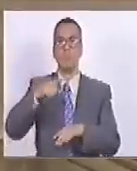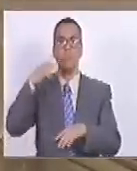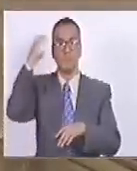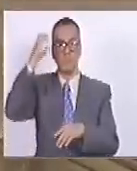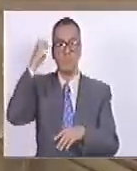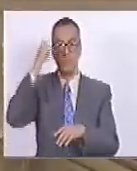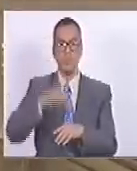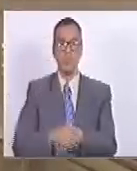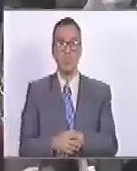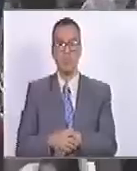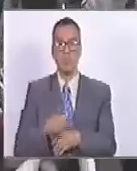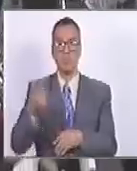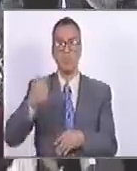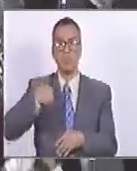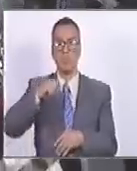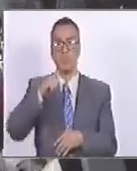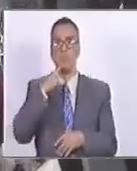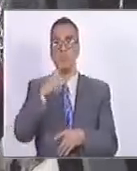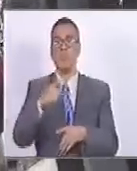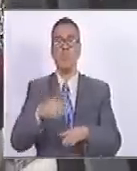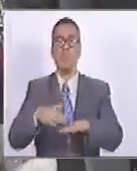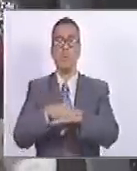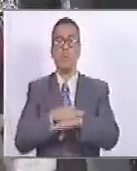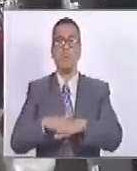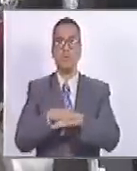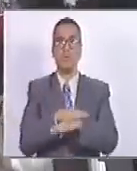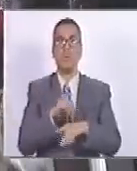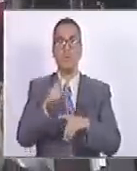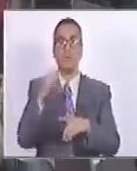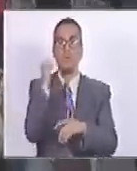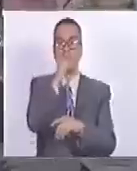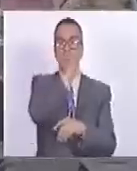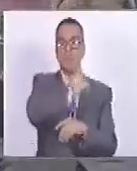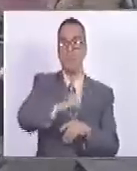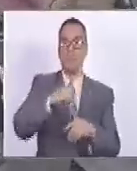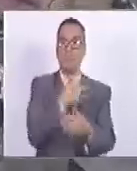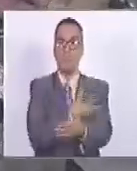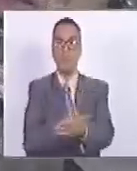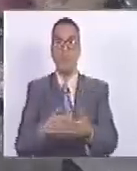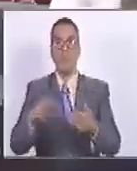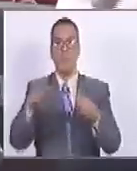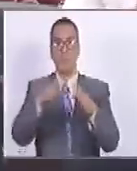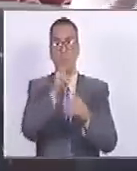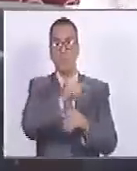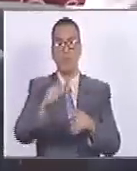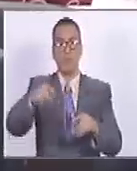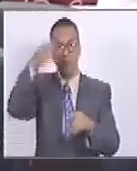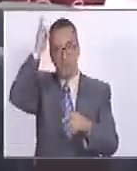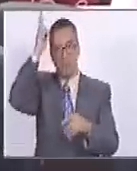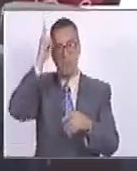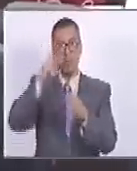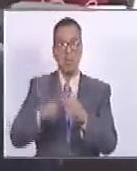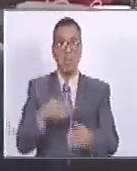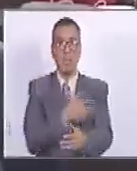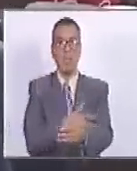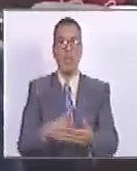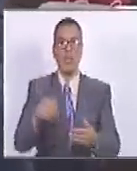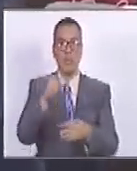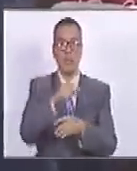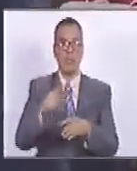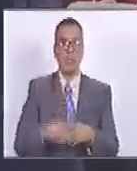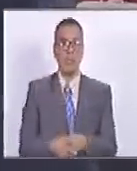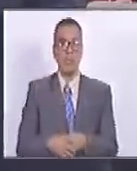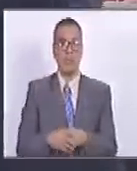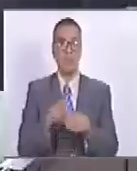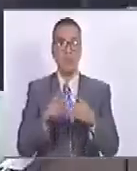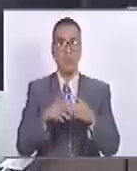europeo, tendría que pedir disculpas por el asesinato de millones de indígenas, por el asesinato de millones de africanos.